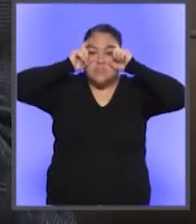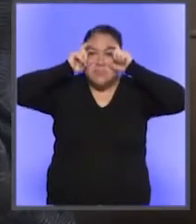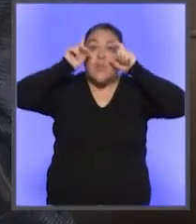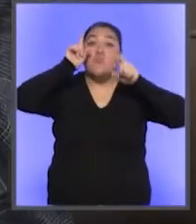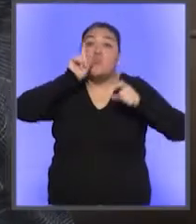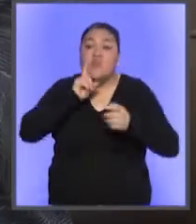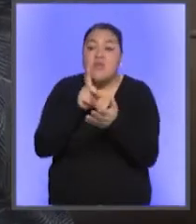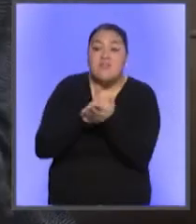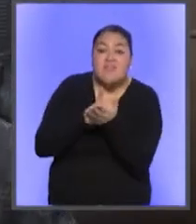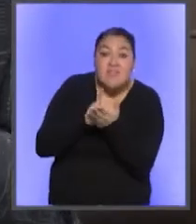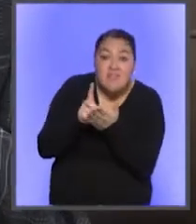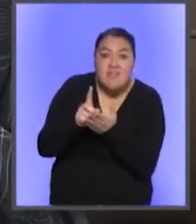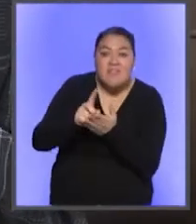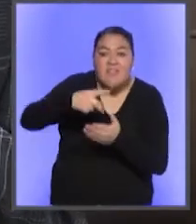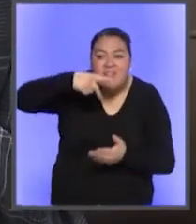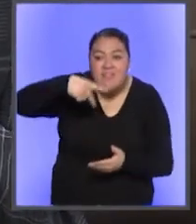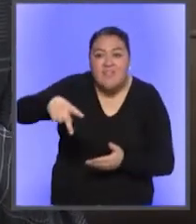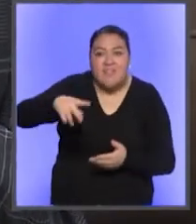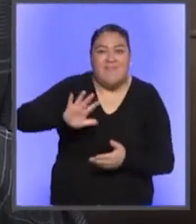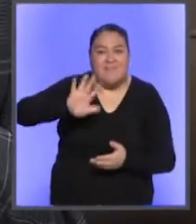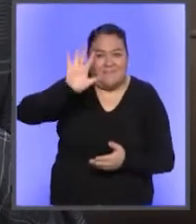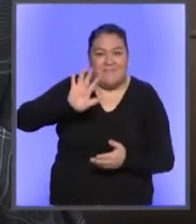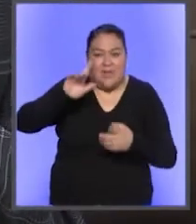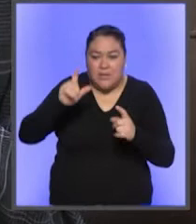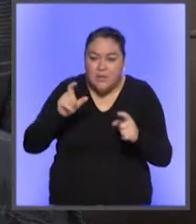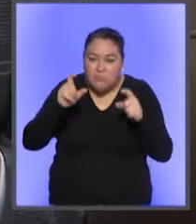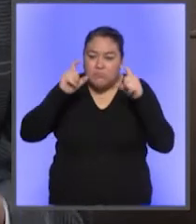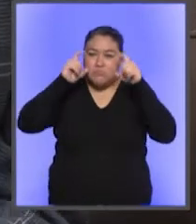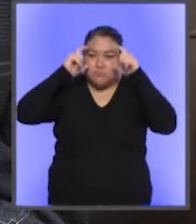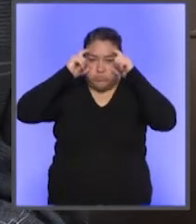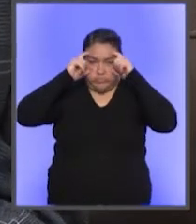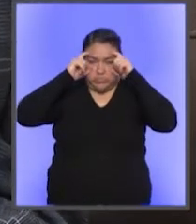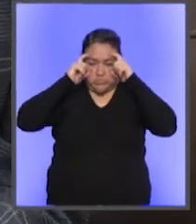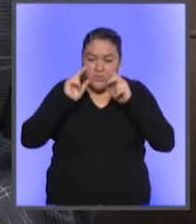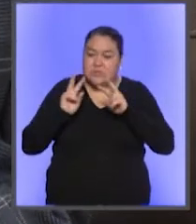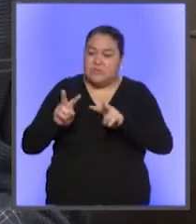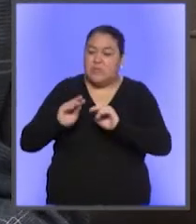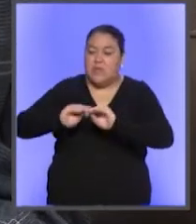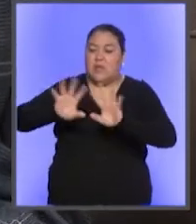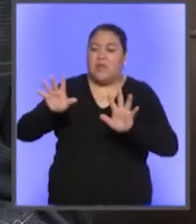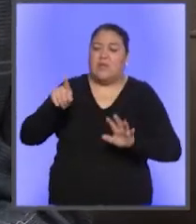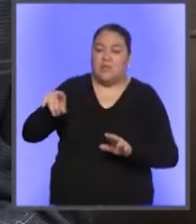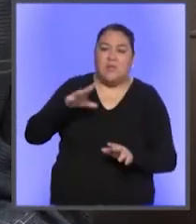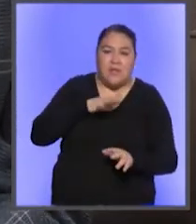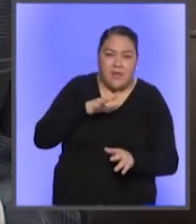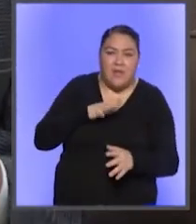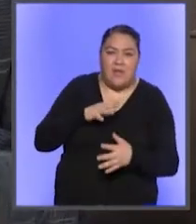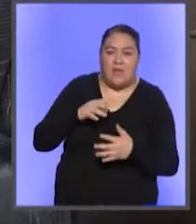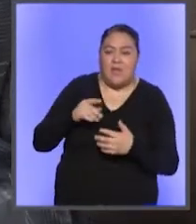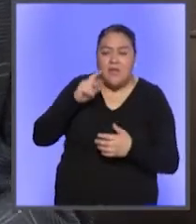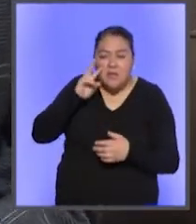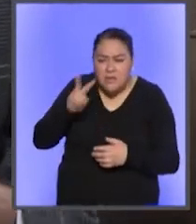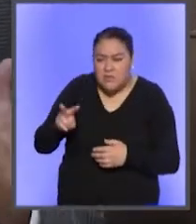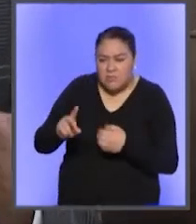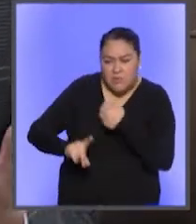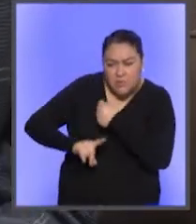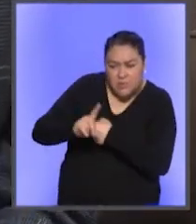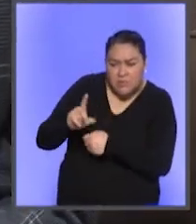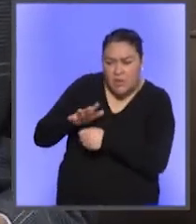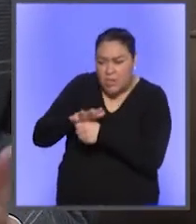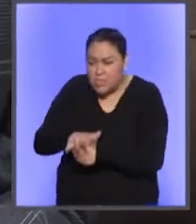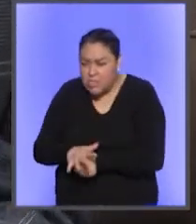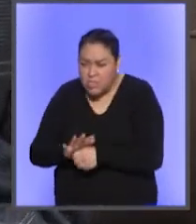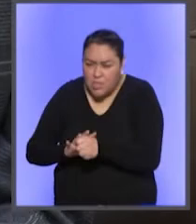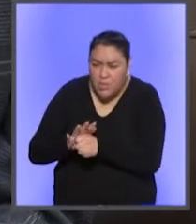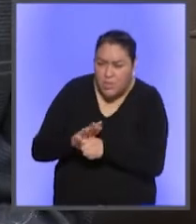todo ese derecho que tienen intrínseco como como mujeres y visibilizar todas esas categorías sospechosas